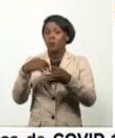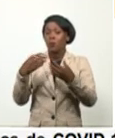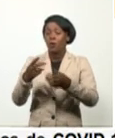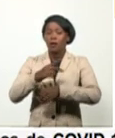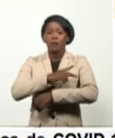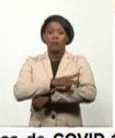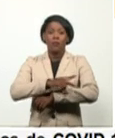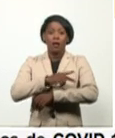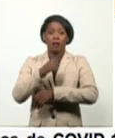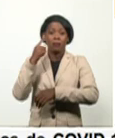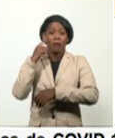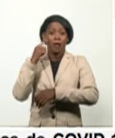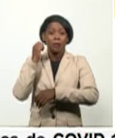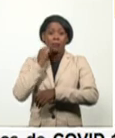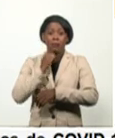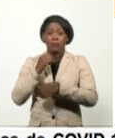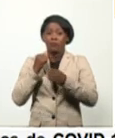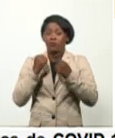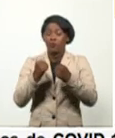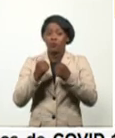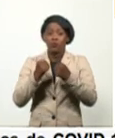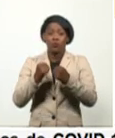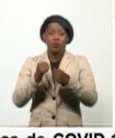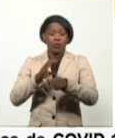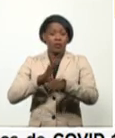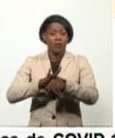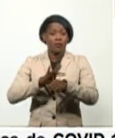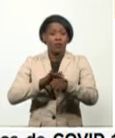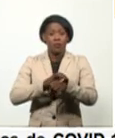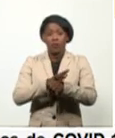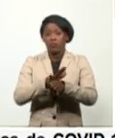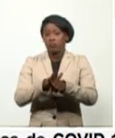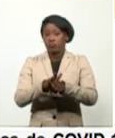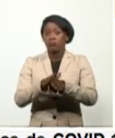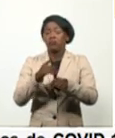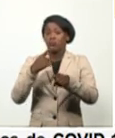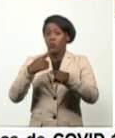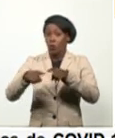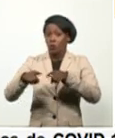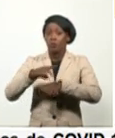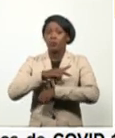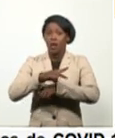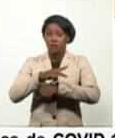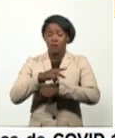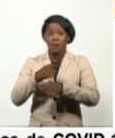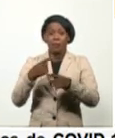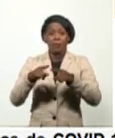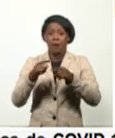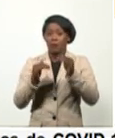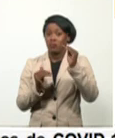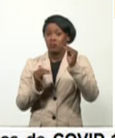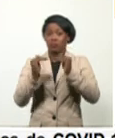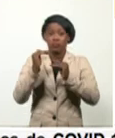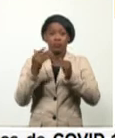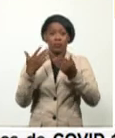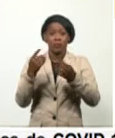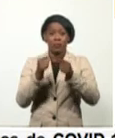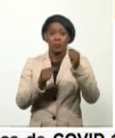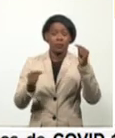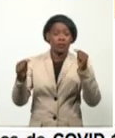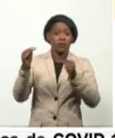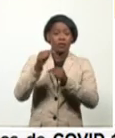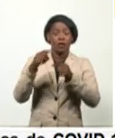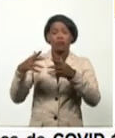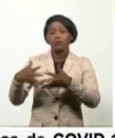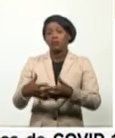más afectado, entre los países más afectados, es Estados Unidos, que ya acumula